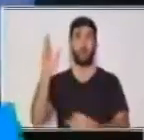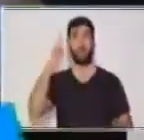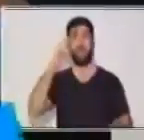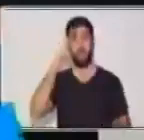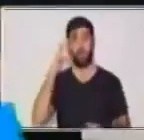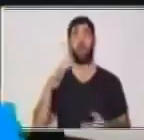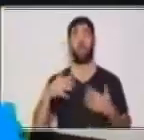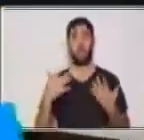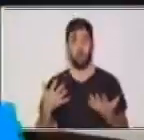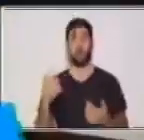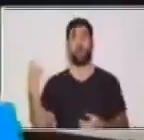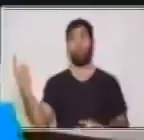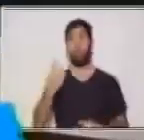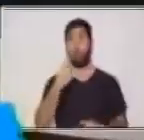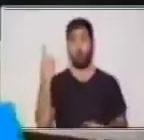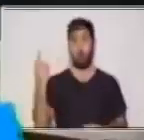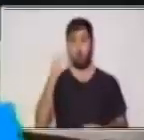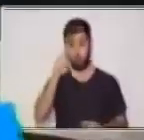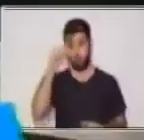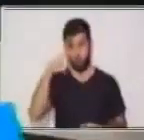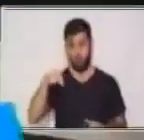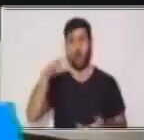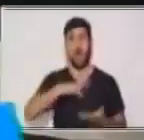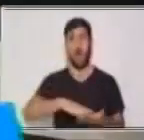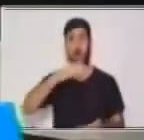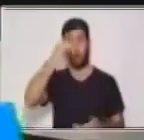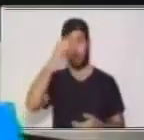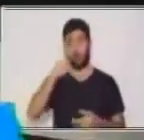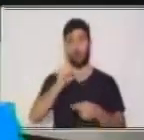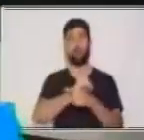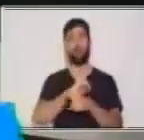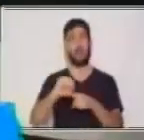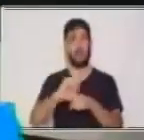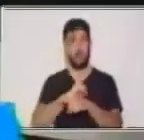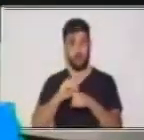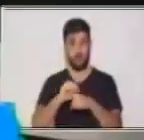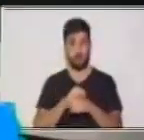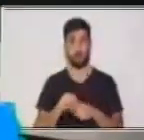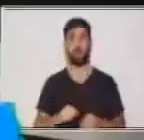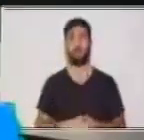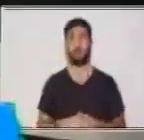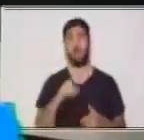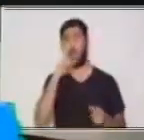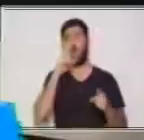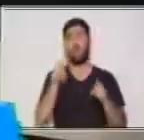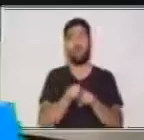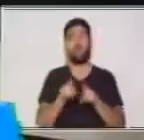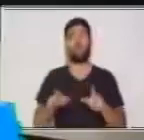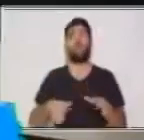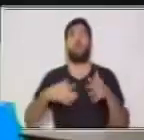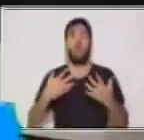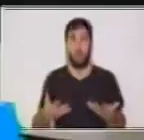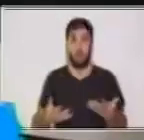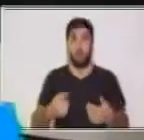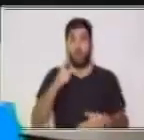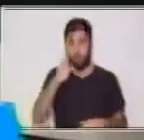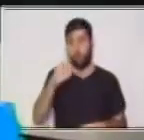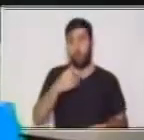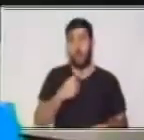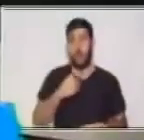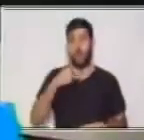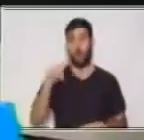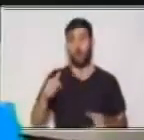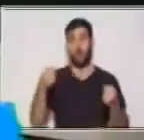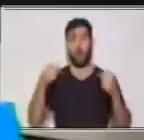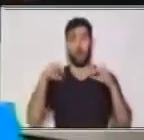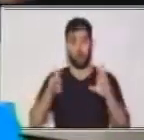Recuerda que todo lo que estás aprendiendo acá tienes que ponerlo en práctica en casa. Además de ello, tienes la oportunidad también